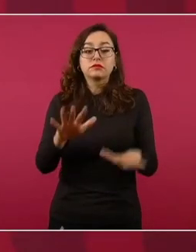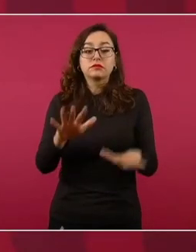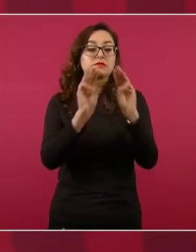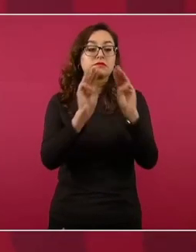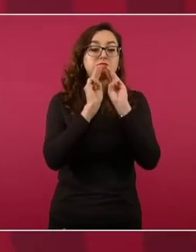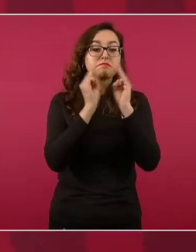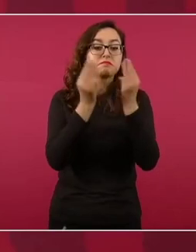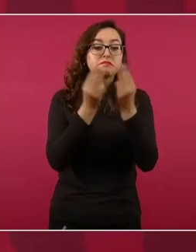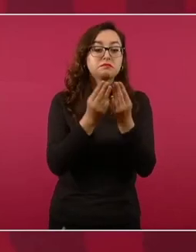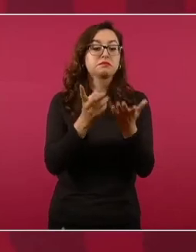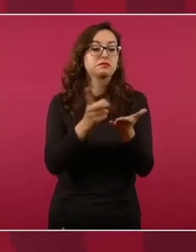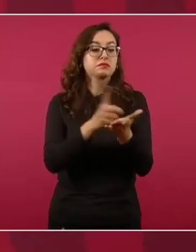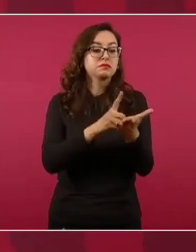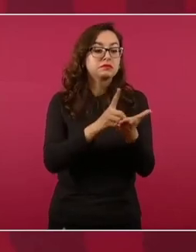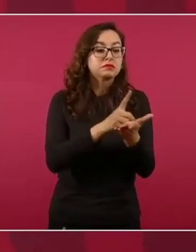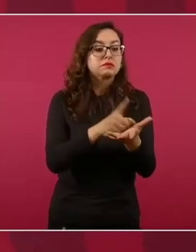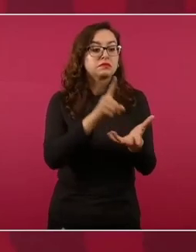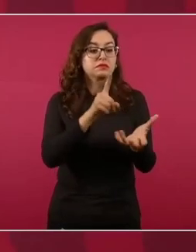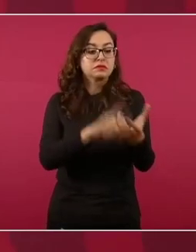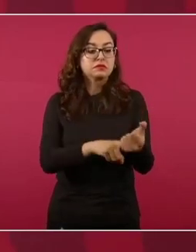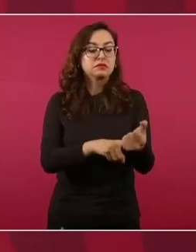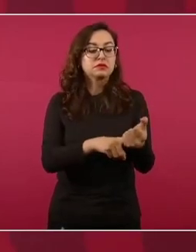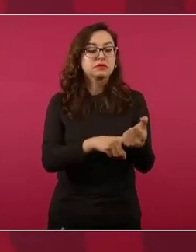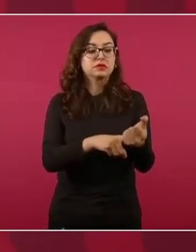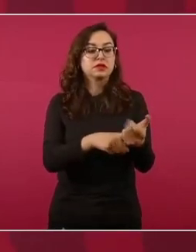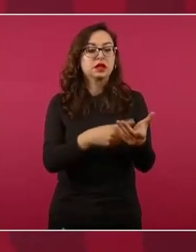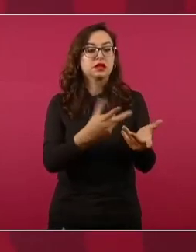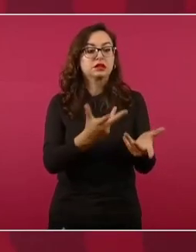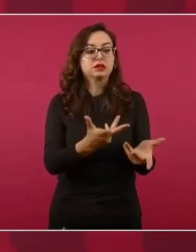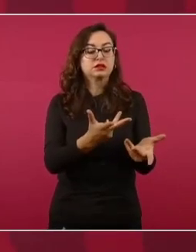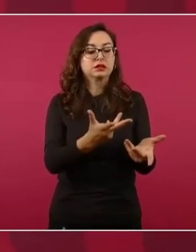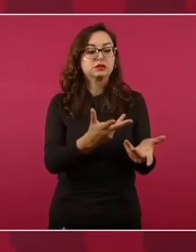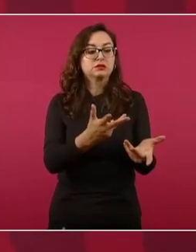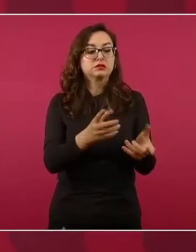y que piden permiso para que vaya al velorio.